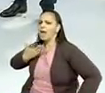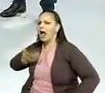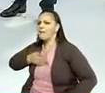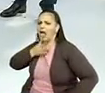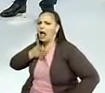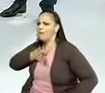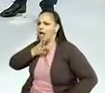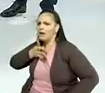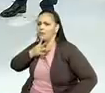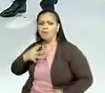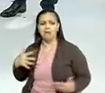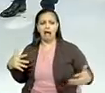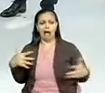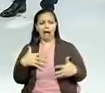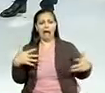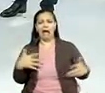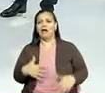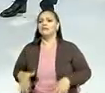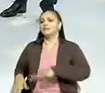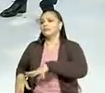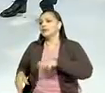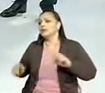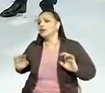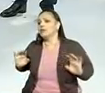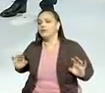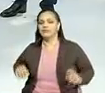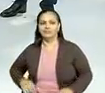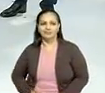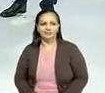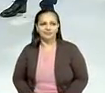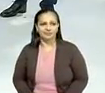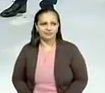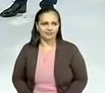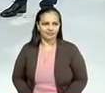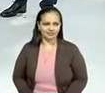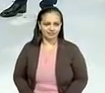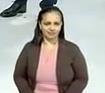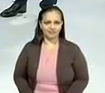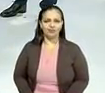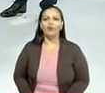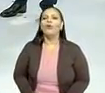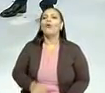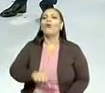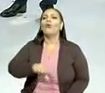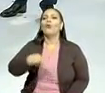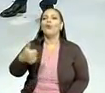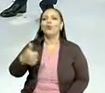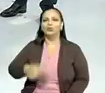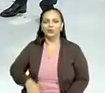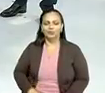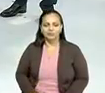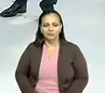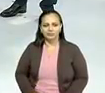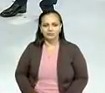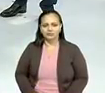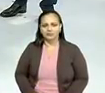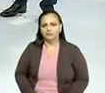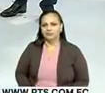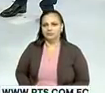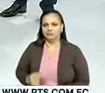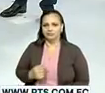Robarle al verbo. Ahí viene el otro, que le dice que lo estás asaltando aquí a los. No, yo no lo he asaltado. Yo me lo quedé mirando nomás y el más solito me dio el